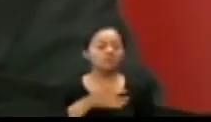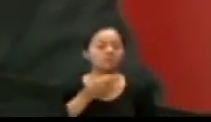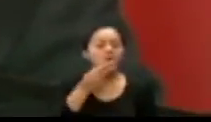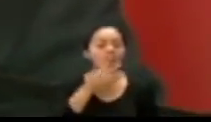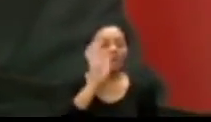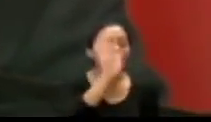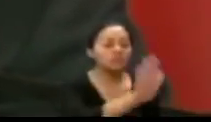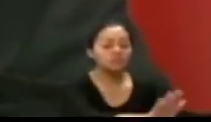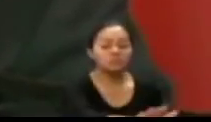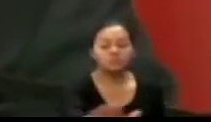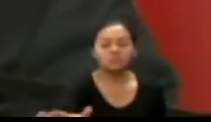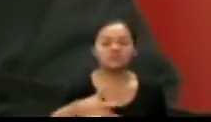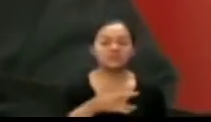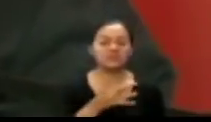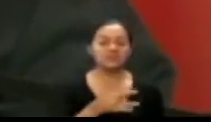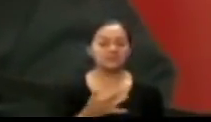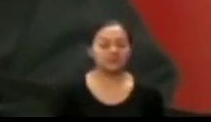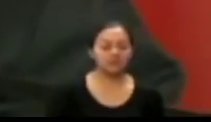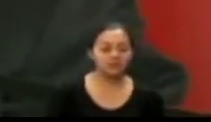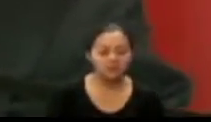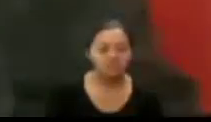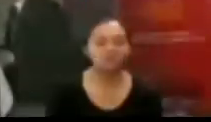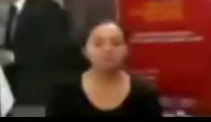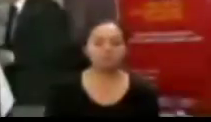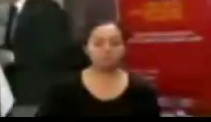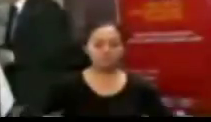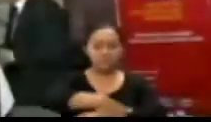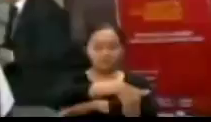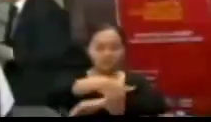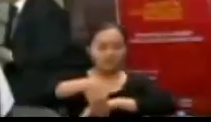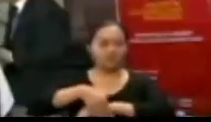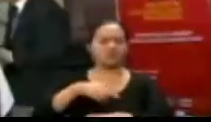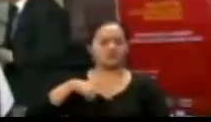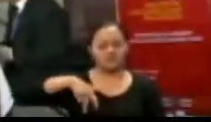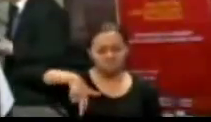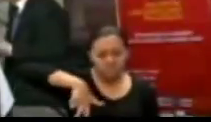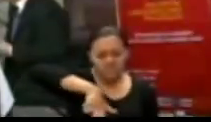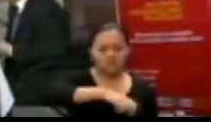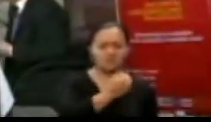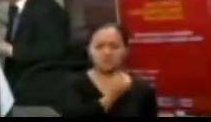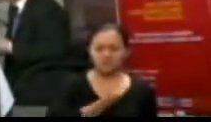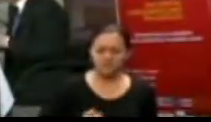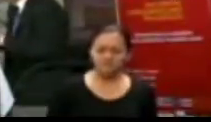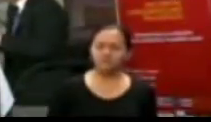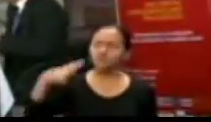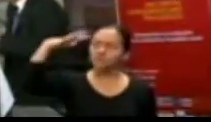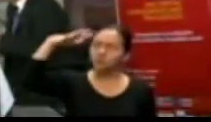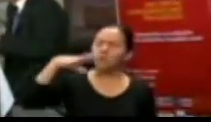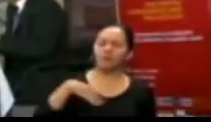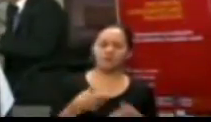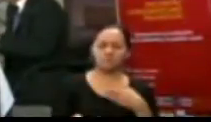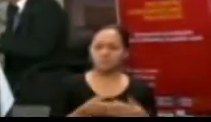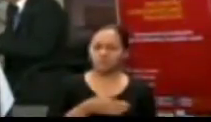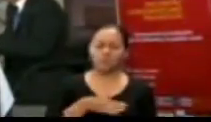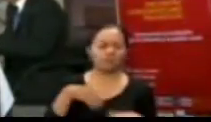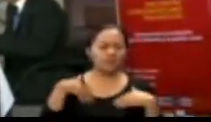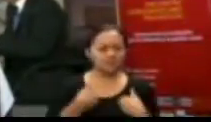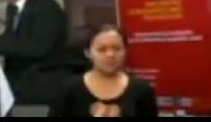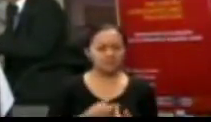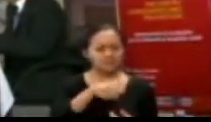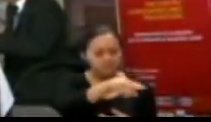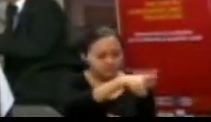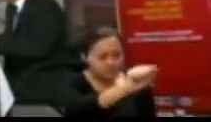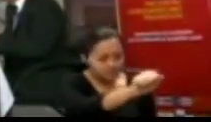y sentir, como suele decirse, en la calle, ensuciándose los zapatos, se conoce la realidad de los pueblos. Y ese es el nuevo